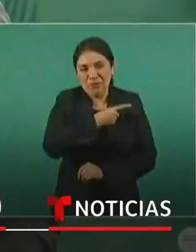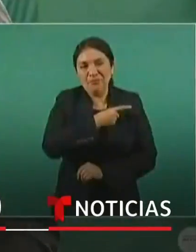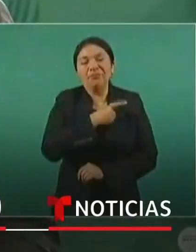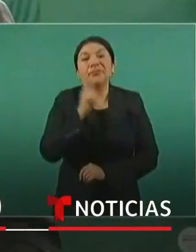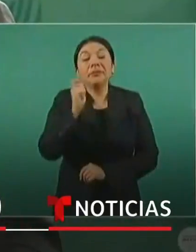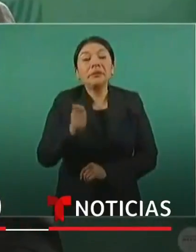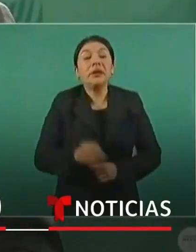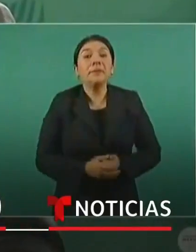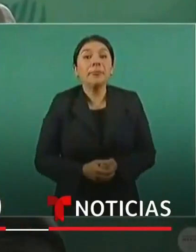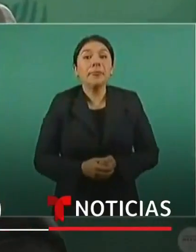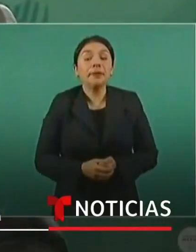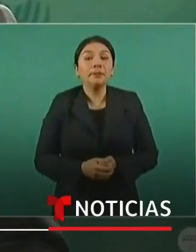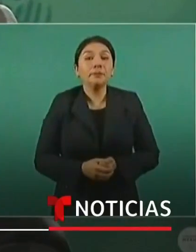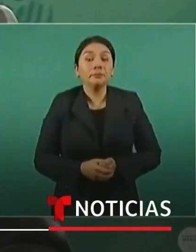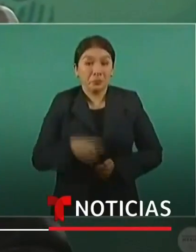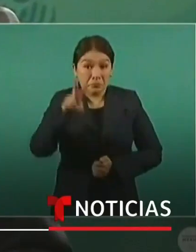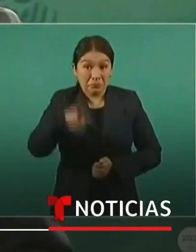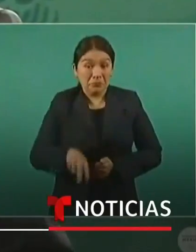El tiempo